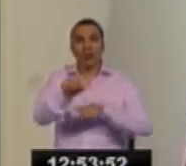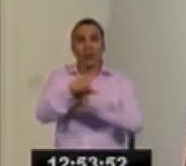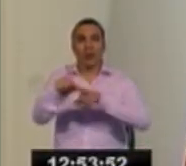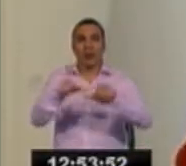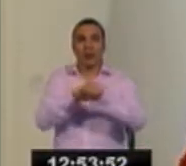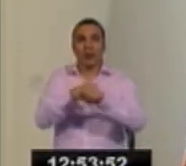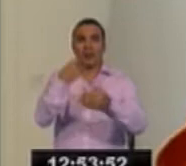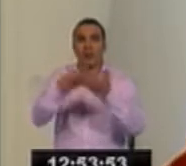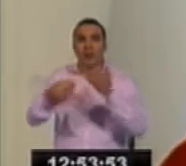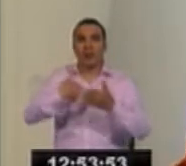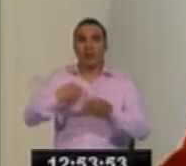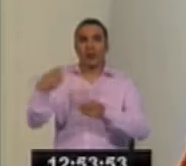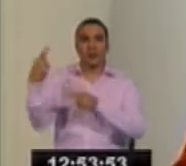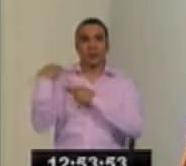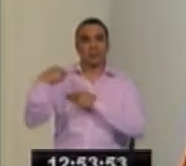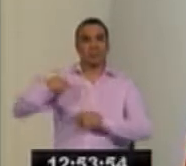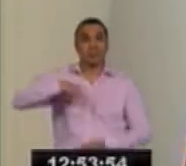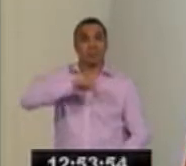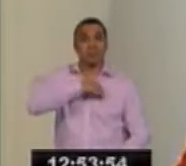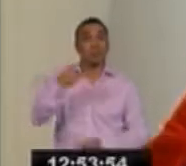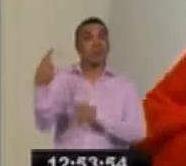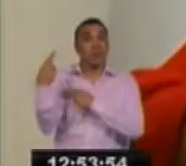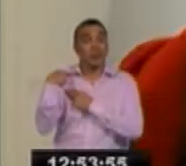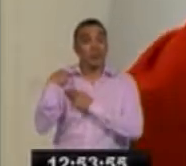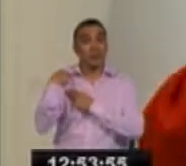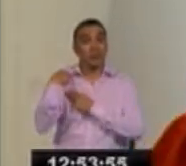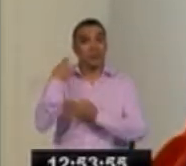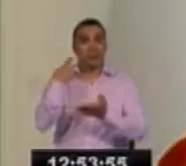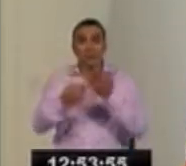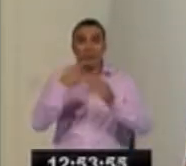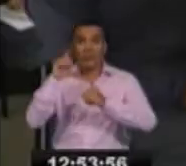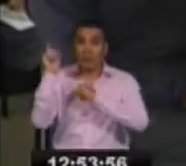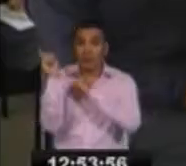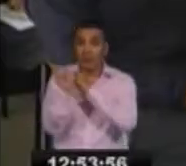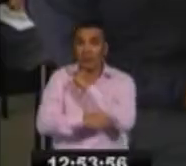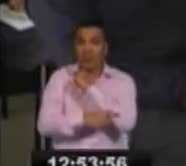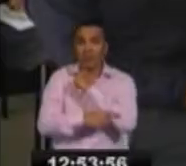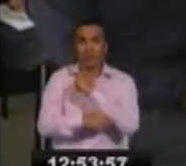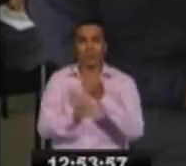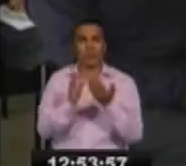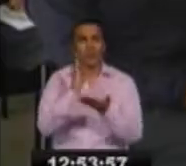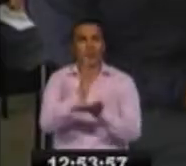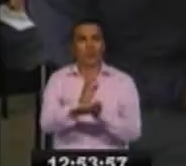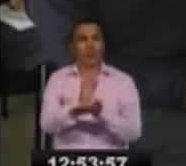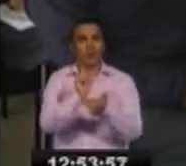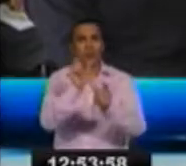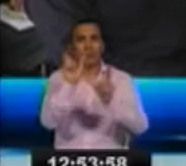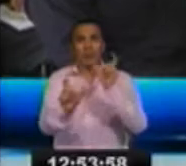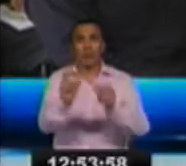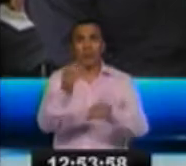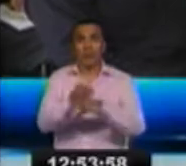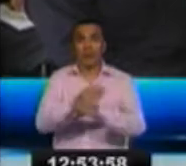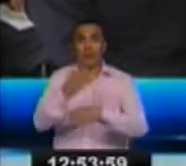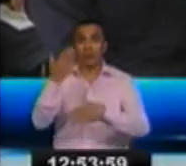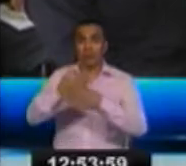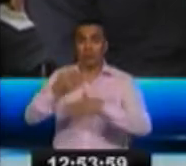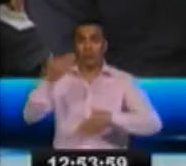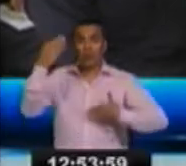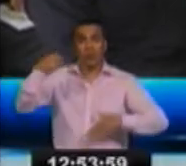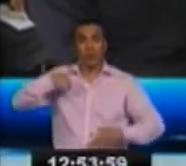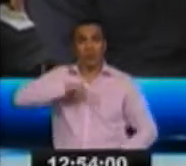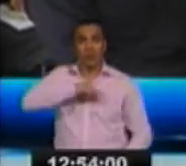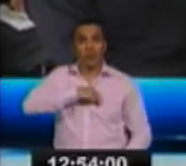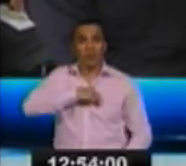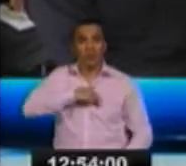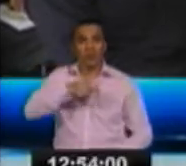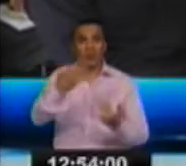que tiene la responsabilidad de sancionar. Los testimonios de las presuntas víctimas de persecución política